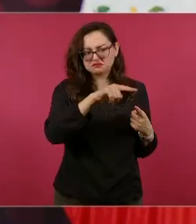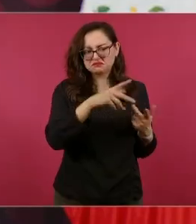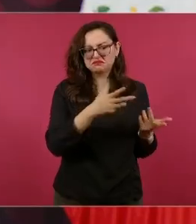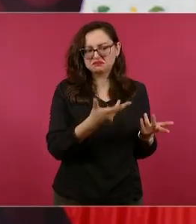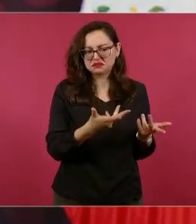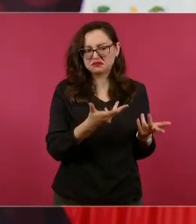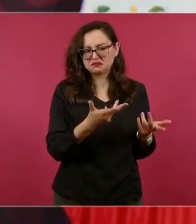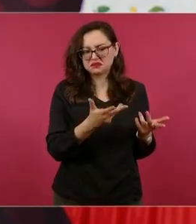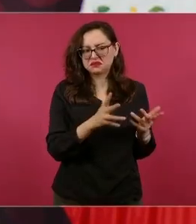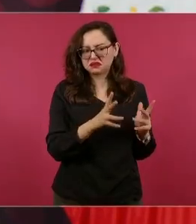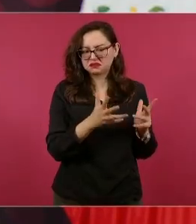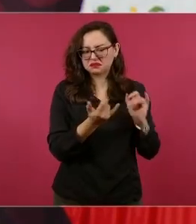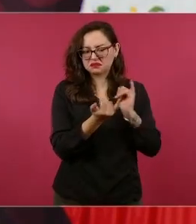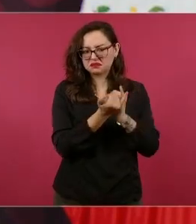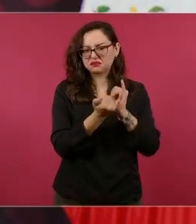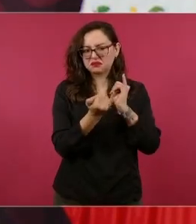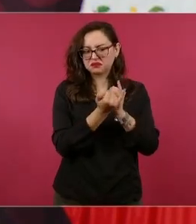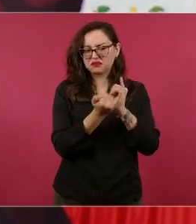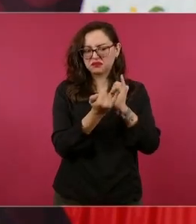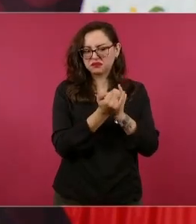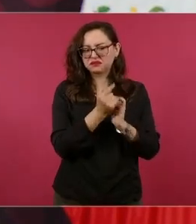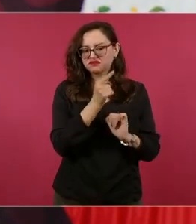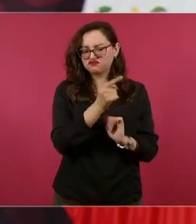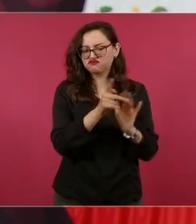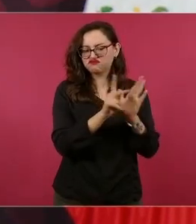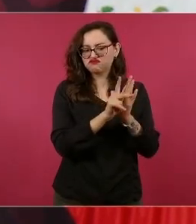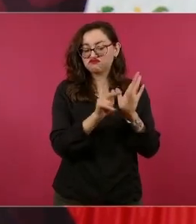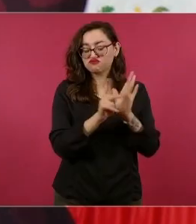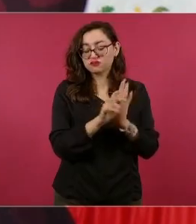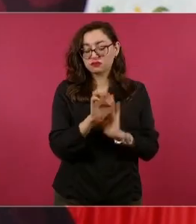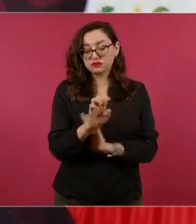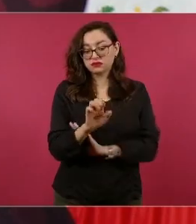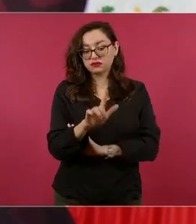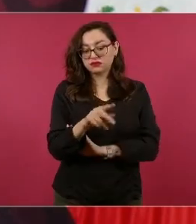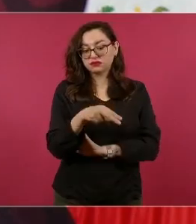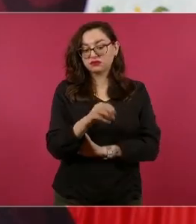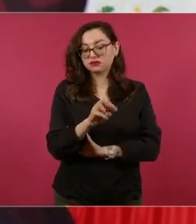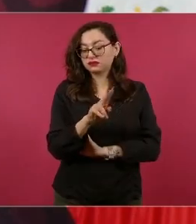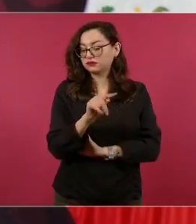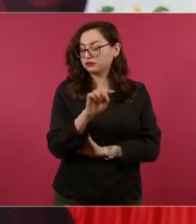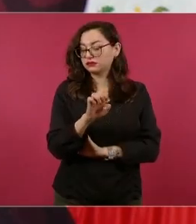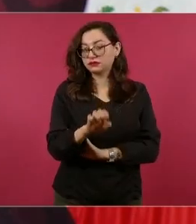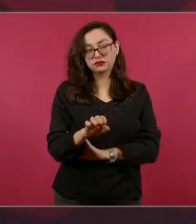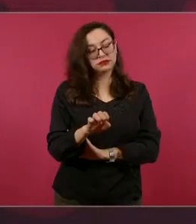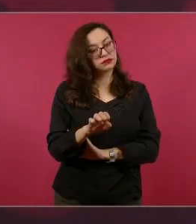¿no? Por el norte, el periódico este que